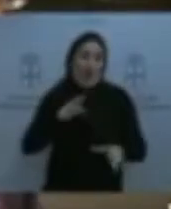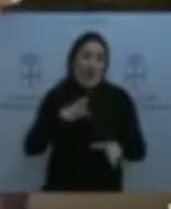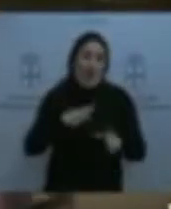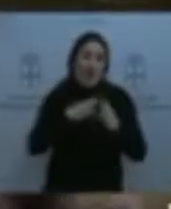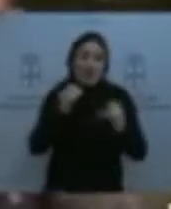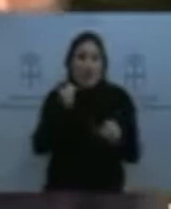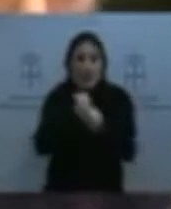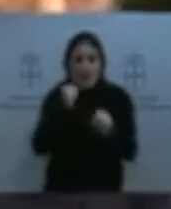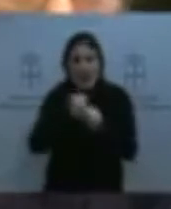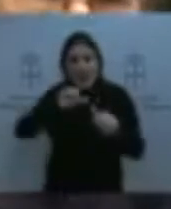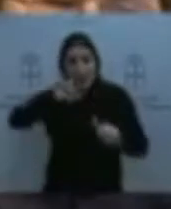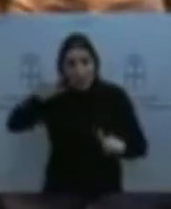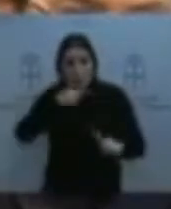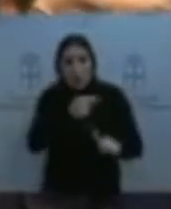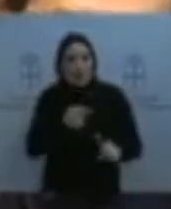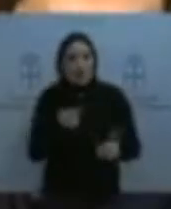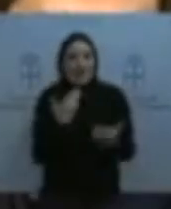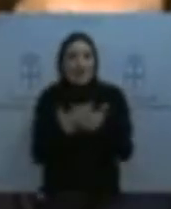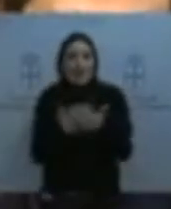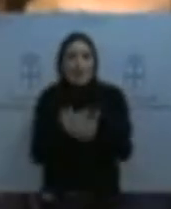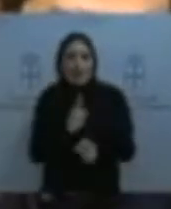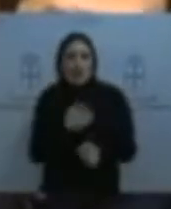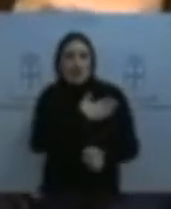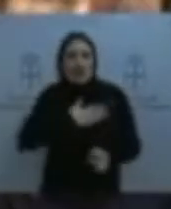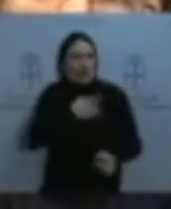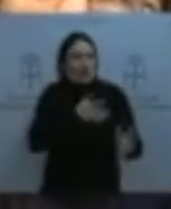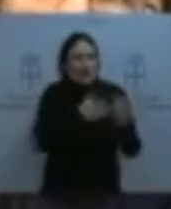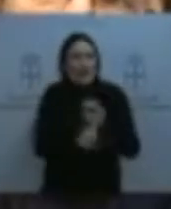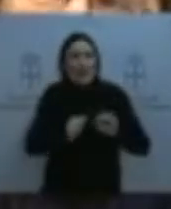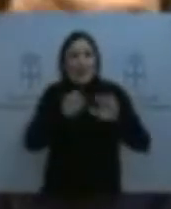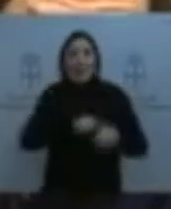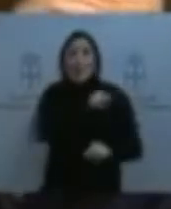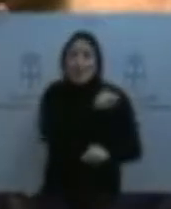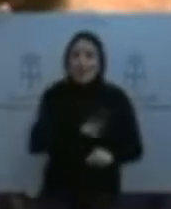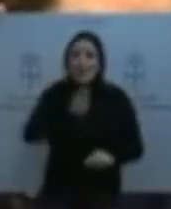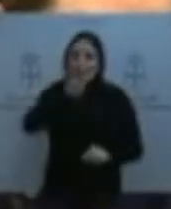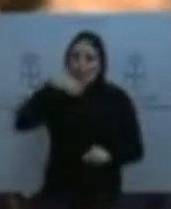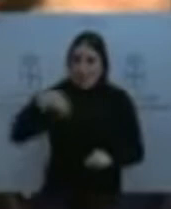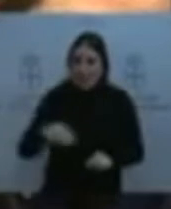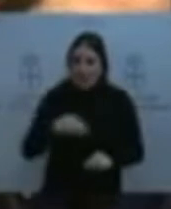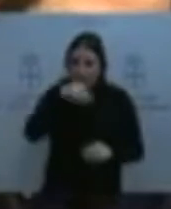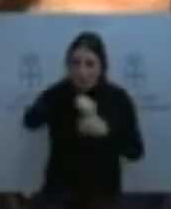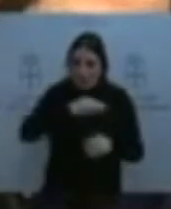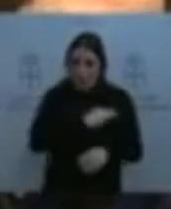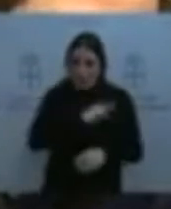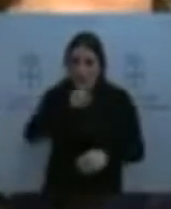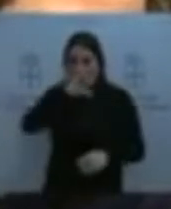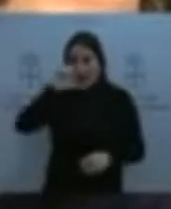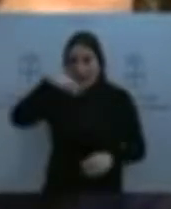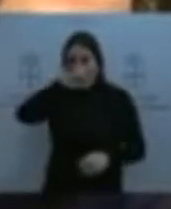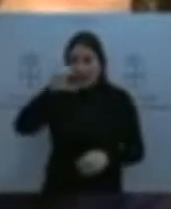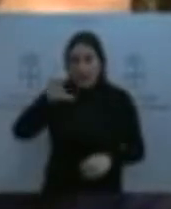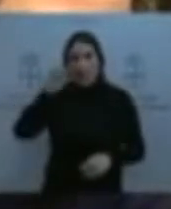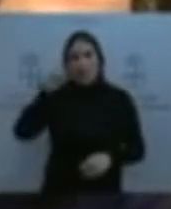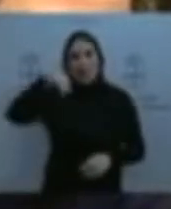Creación Industrial? A mí me gustaría que aclarara una cuestión. Usted es el vicepresidente del patronato. Vicente Domínguez, viceconsejero de